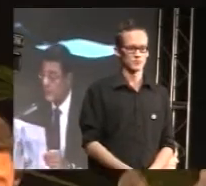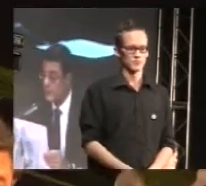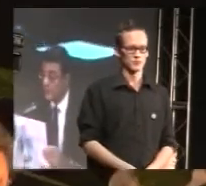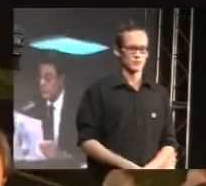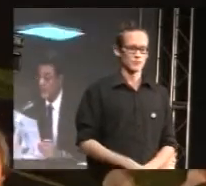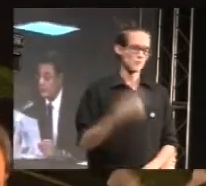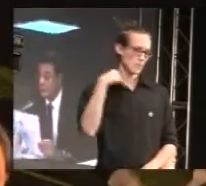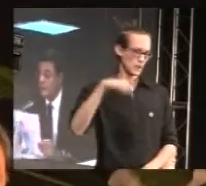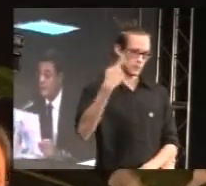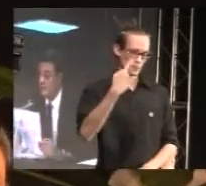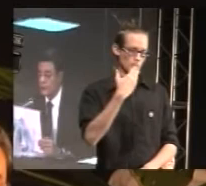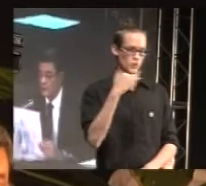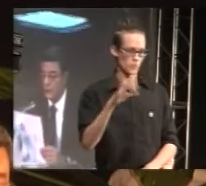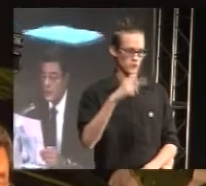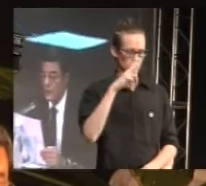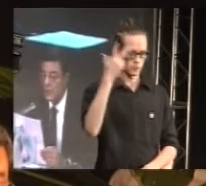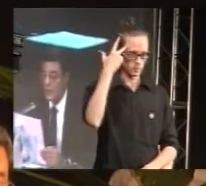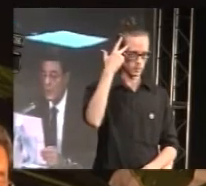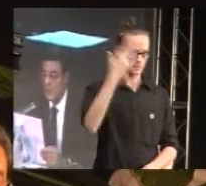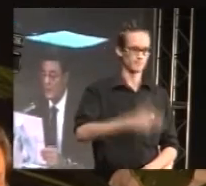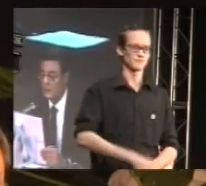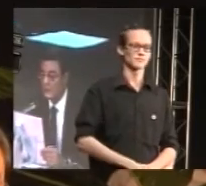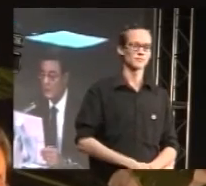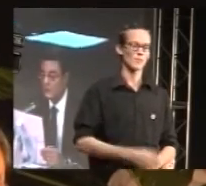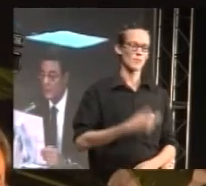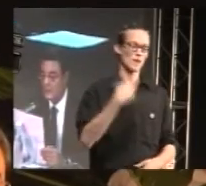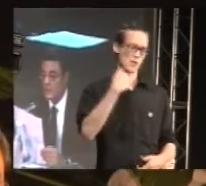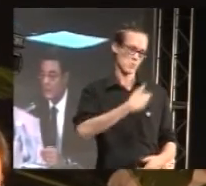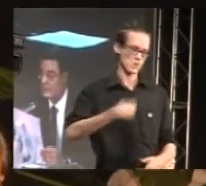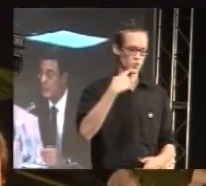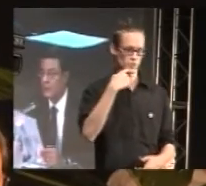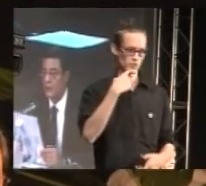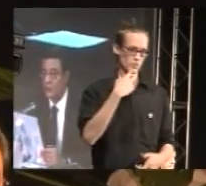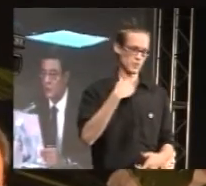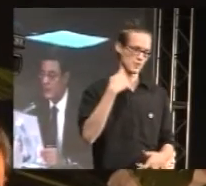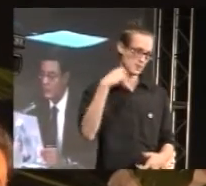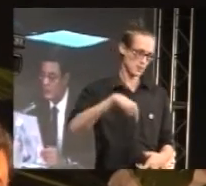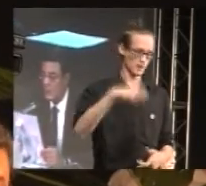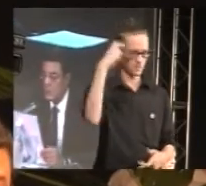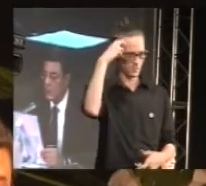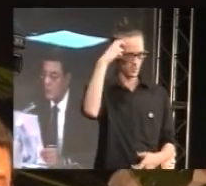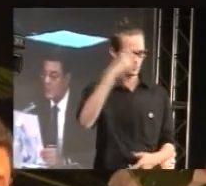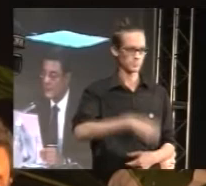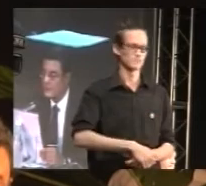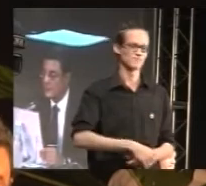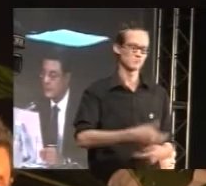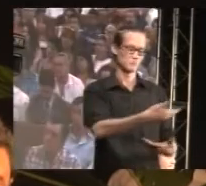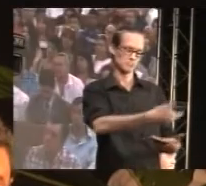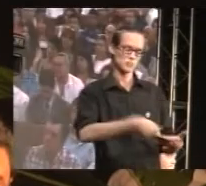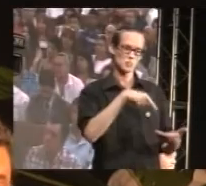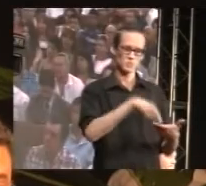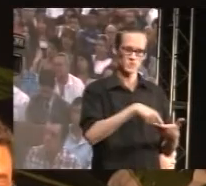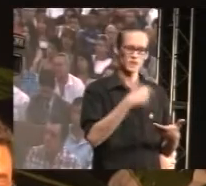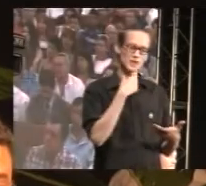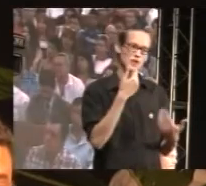Paraná, 1 de marzo de 2018. Al Presidente Municipal de Paraná, Sergio Fausto Barisco. Por la presente, quiero